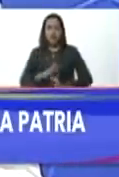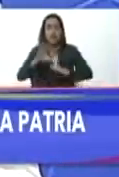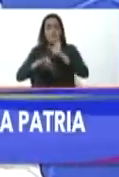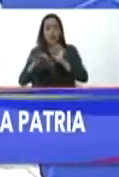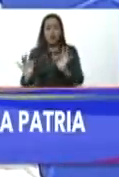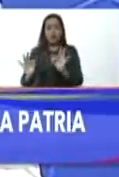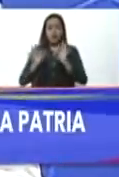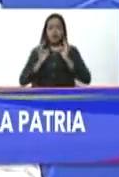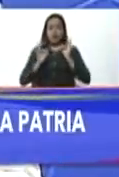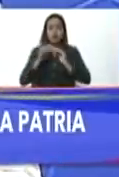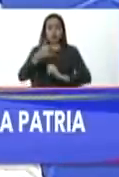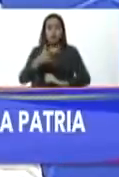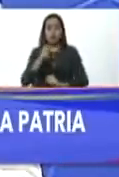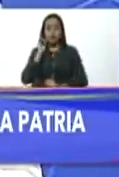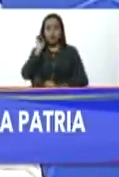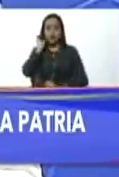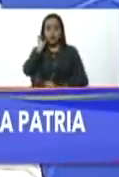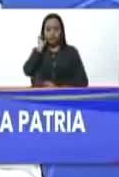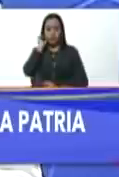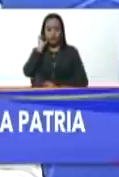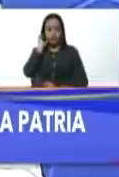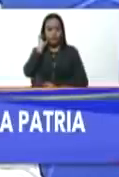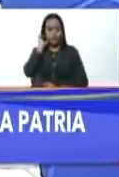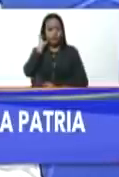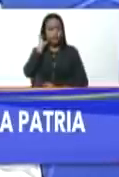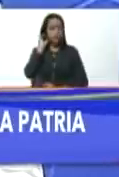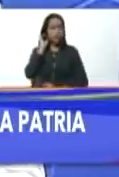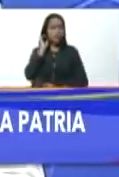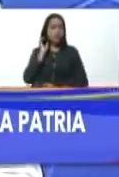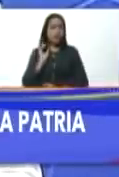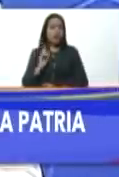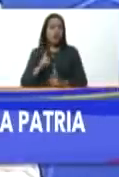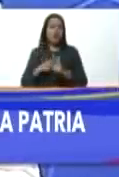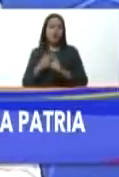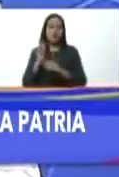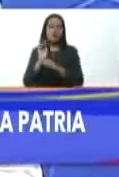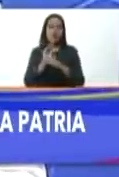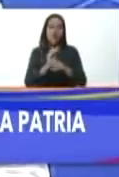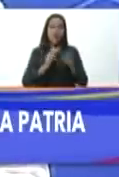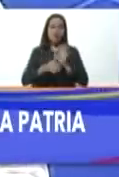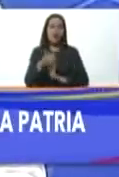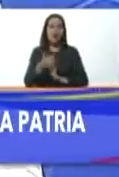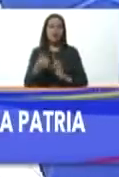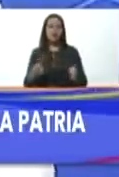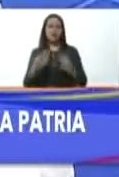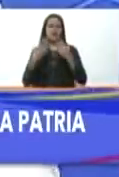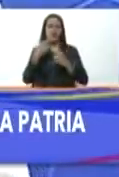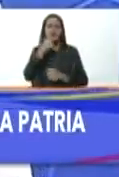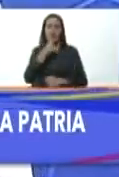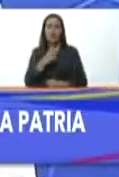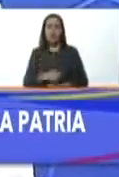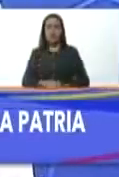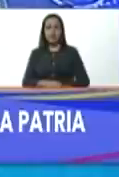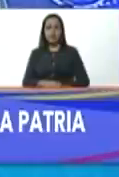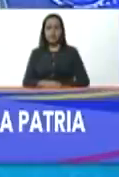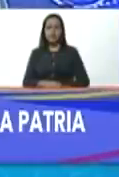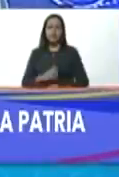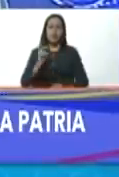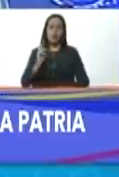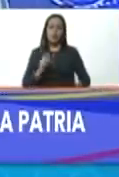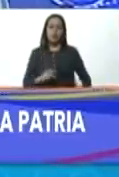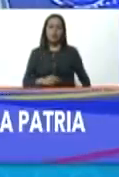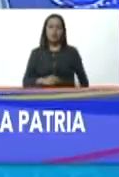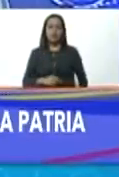animales en la mayoría de los casos. Así que este es un poco más de cuidado por esa transmisión tan fácil. Correcto. Fíjense